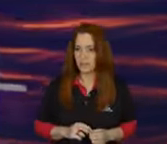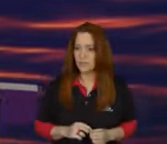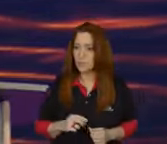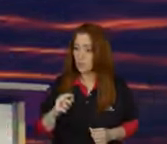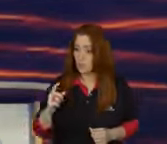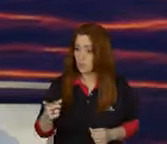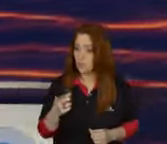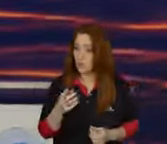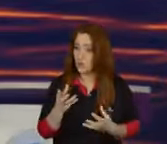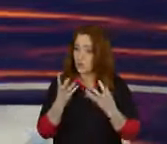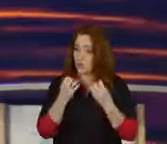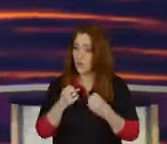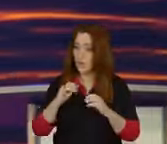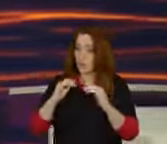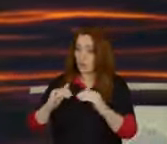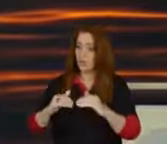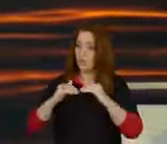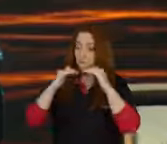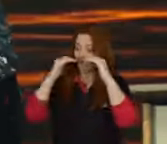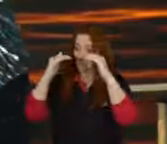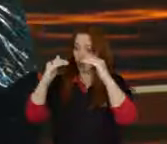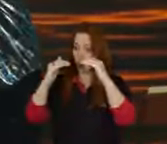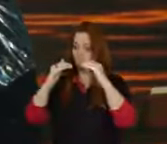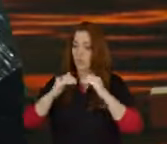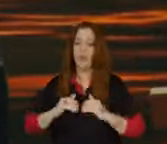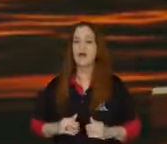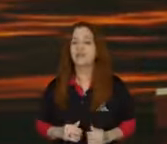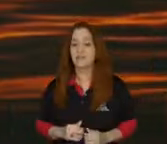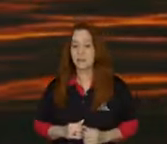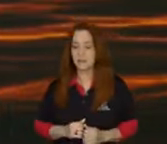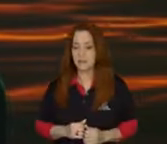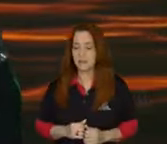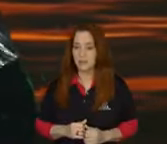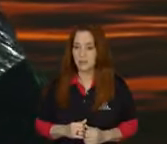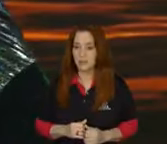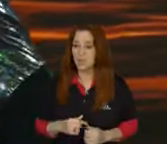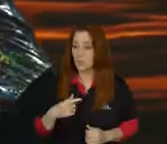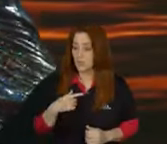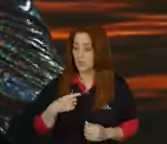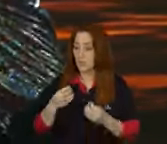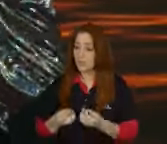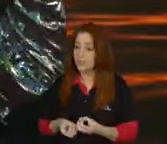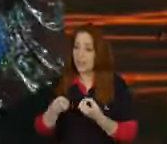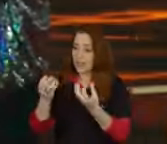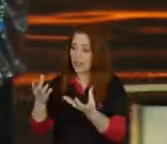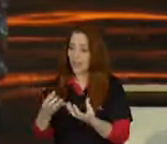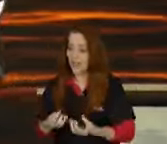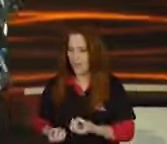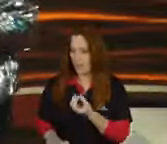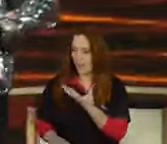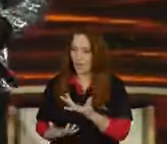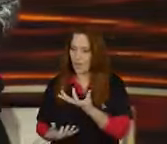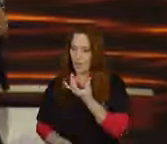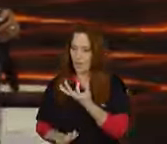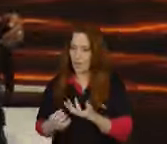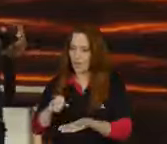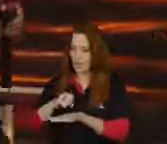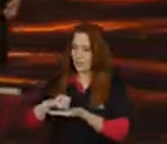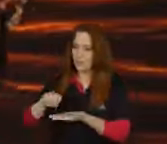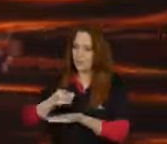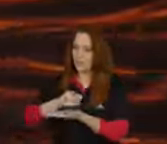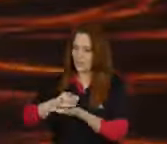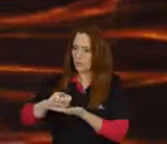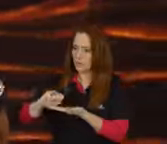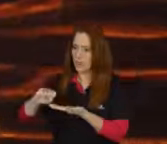Y aunque no comprendas y actúes en rebeldía, te daré fuego en la noche y mi sombra en el día. Díselo, Samuel. En el desierto yo